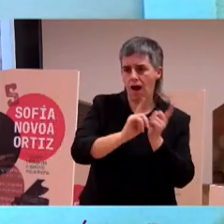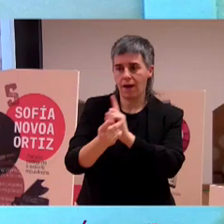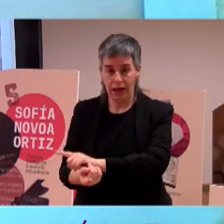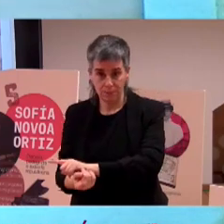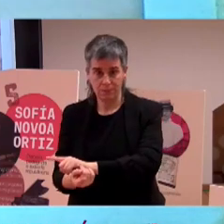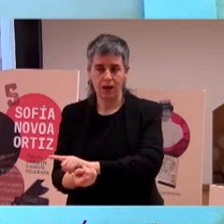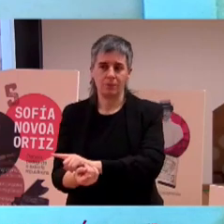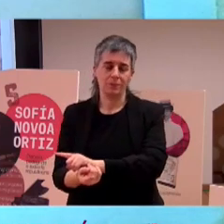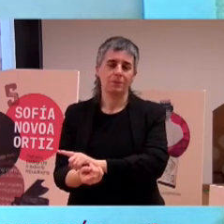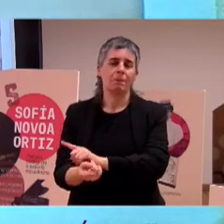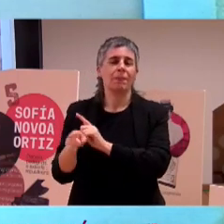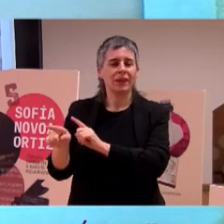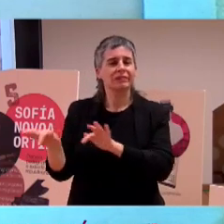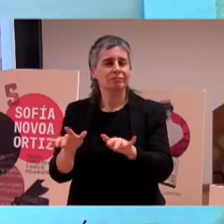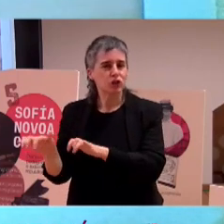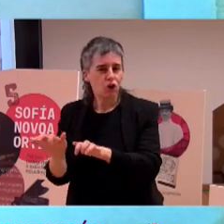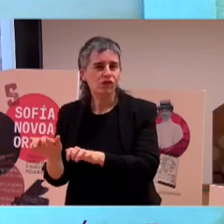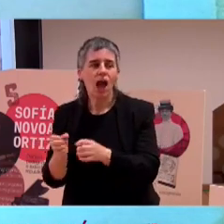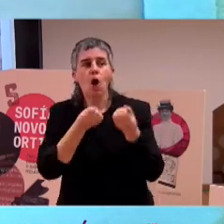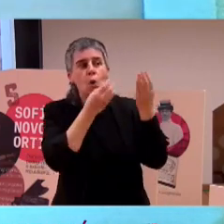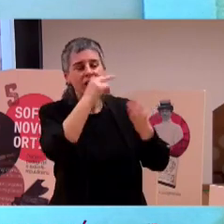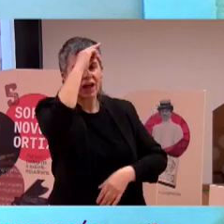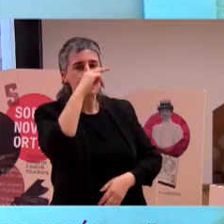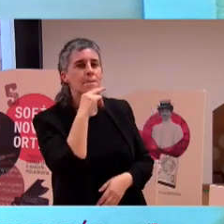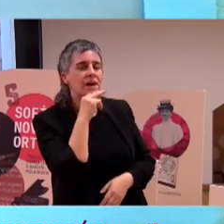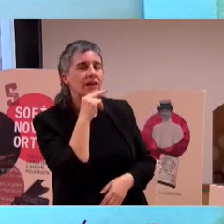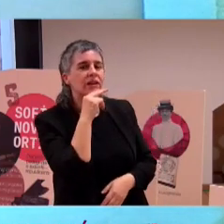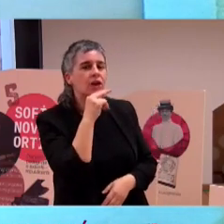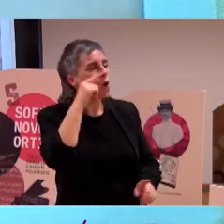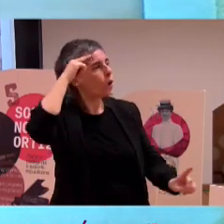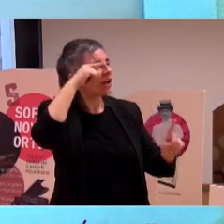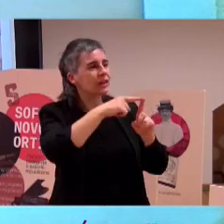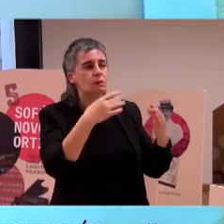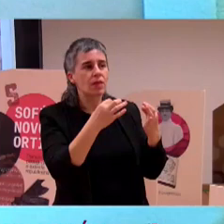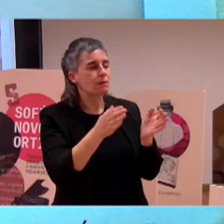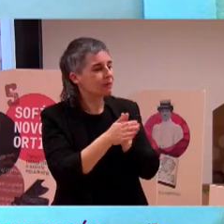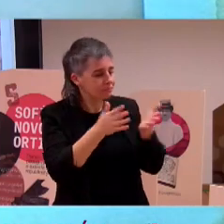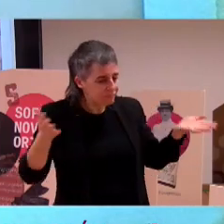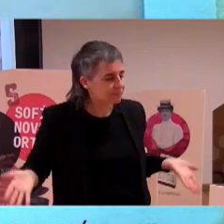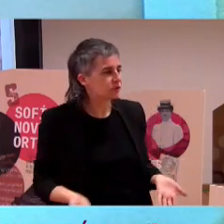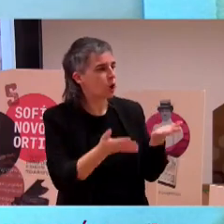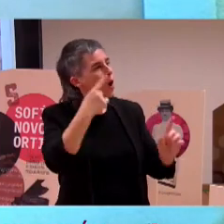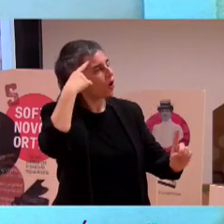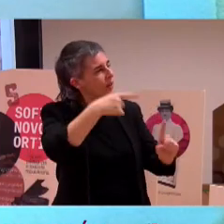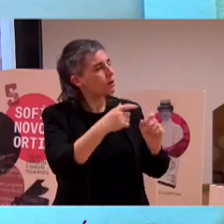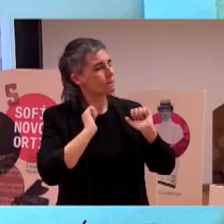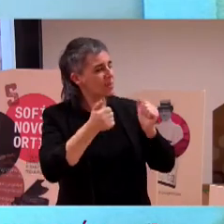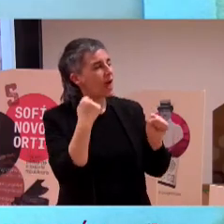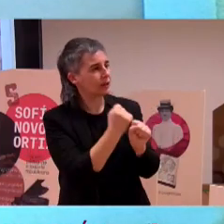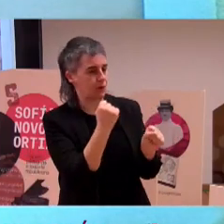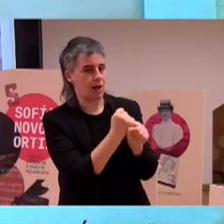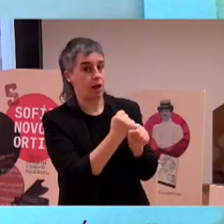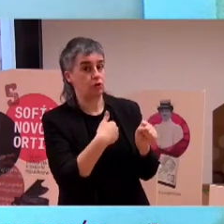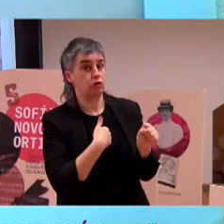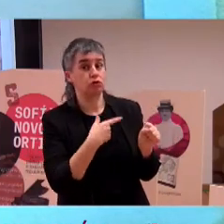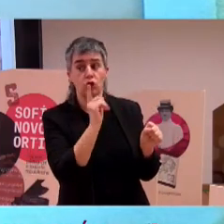pai e lle di que el objetivo es dar el empujón que hace falta para empezar a trabajar como Dios manda. Me contentaría con abrir horizontes y